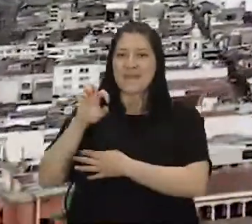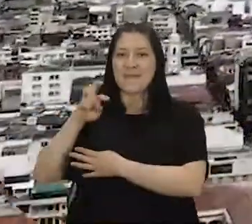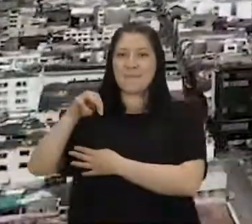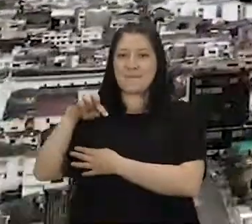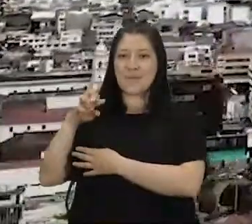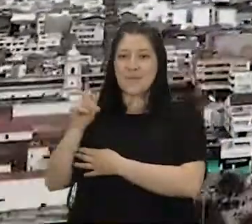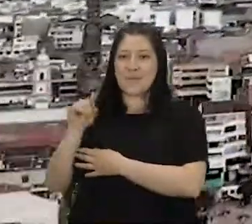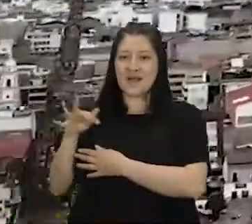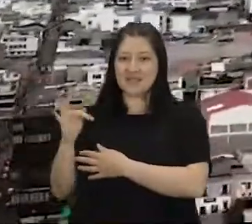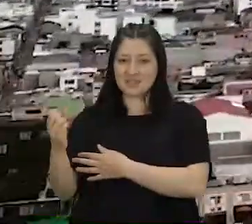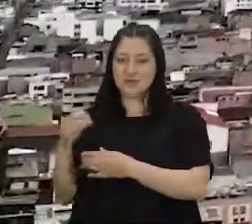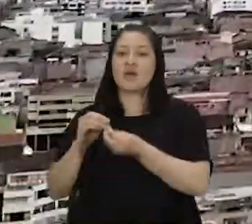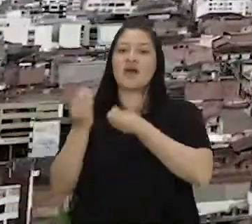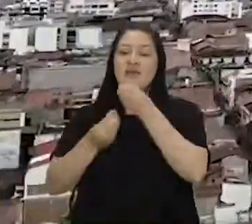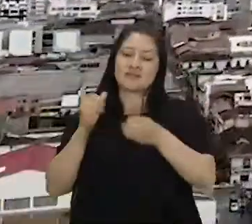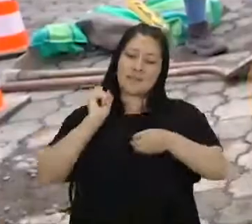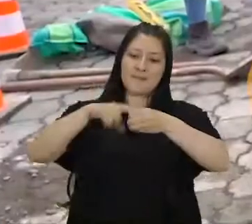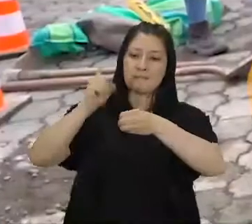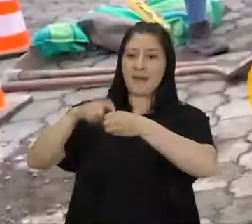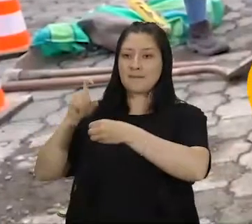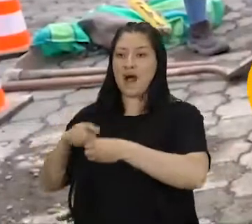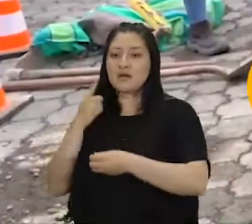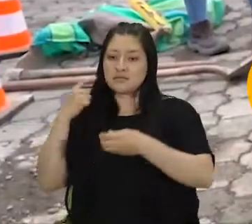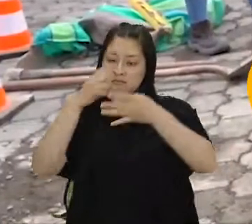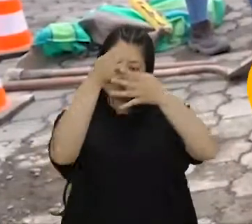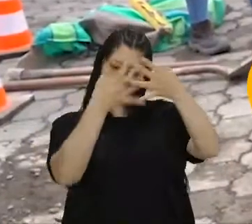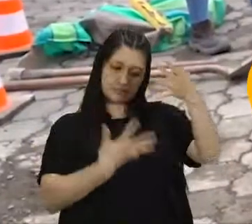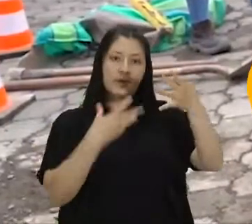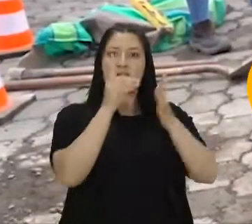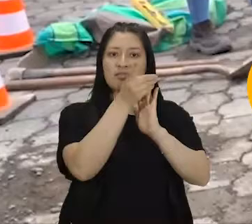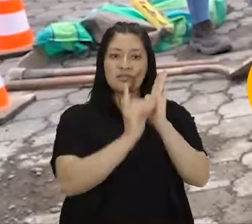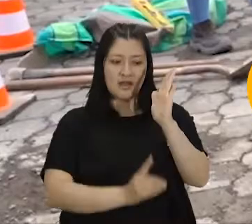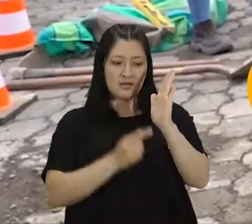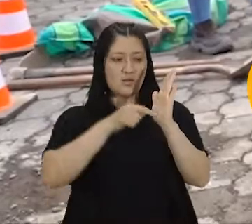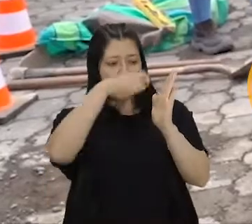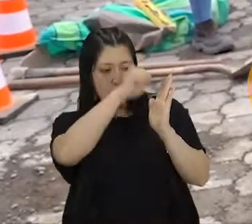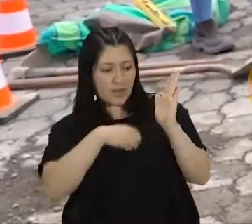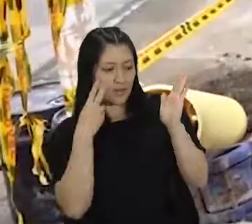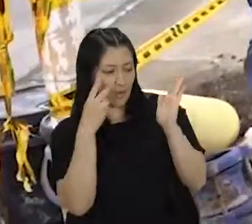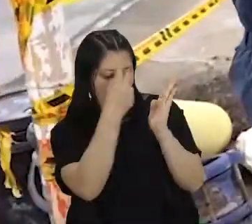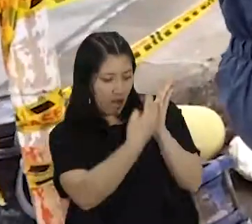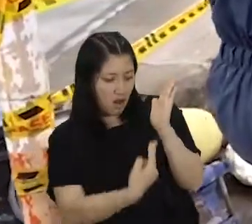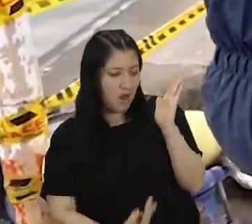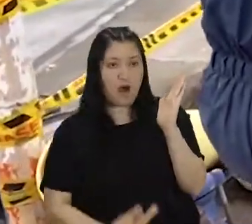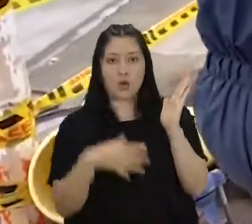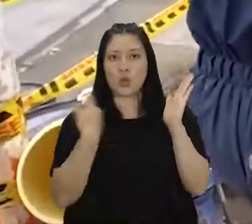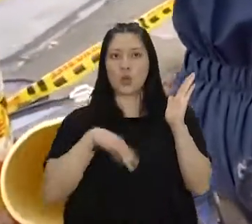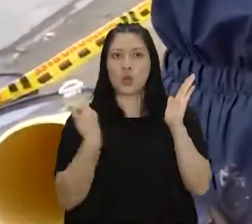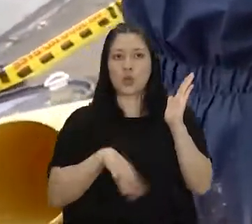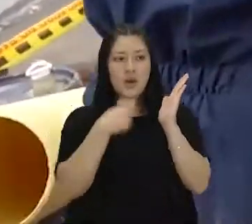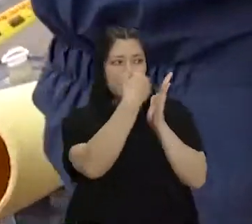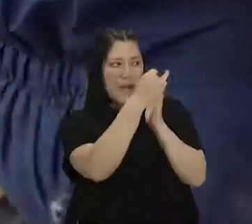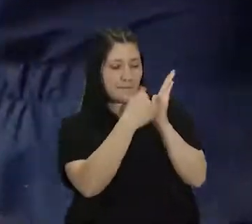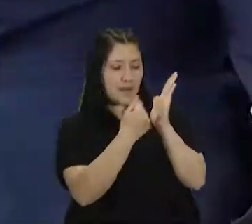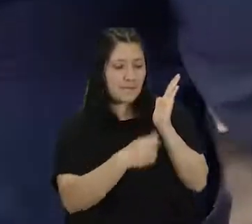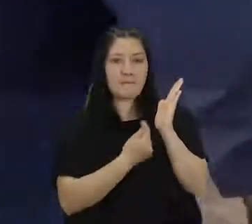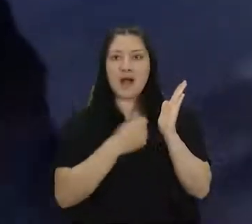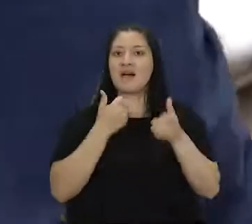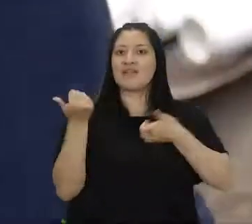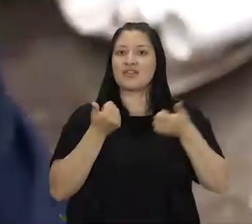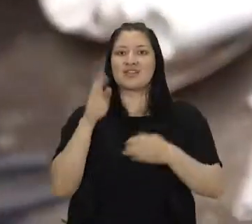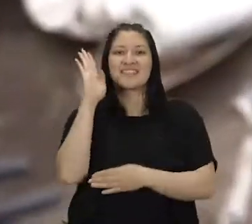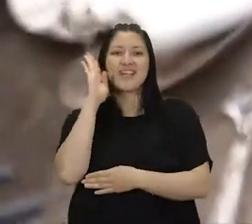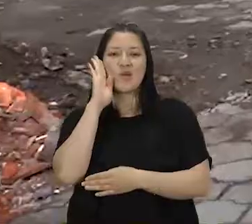de elementos de acueducto, alcantarillado y suscriptores, los cuales pueden ser verificados en la oficina y en campo. Gracias al uso de este tipo de aplicativos,